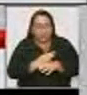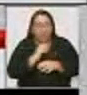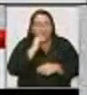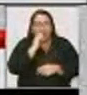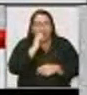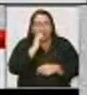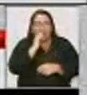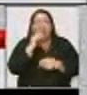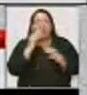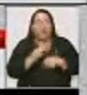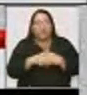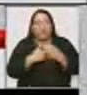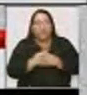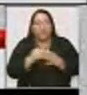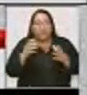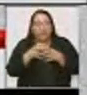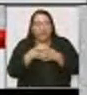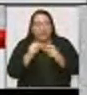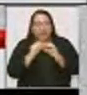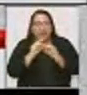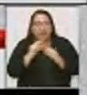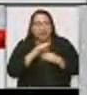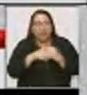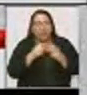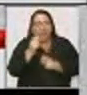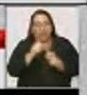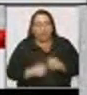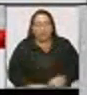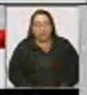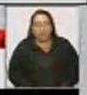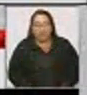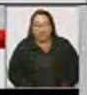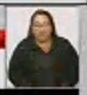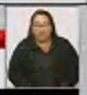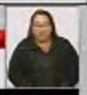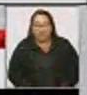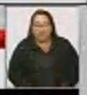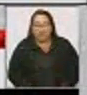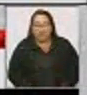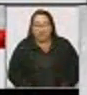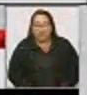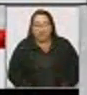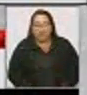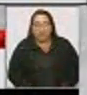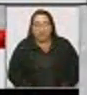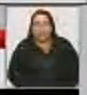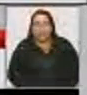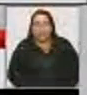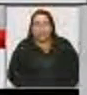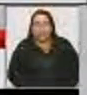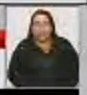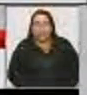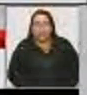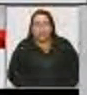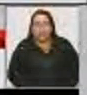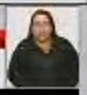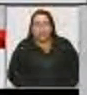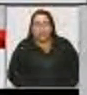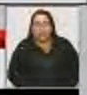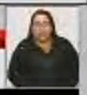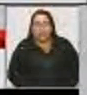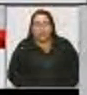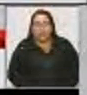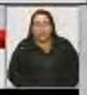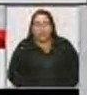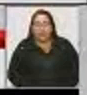se pueda aplicar de manera adecuada la ficha de riesgo a las víctimas, con lo que la acción judicial posterior para